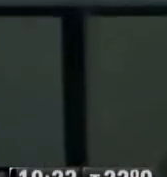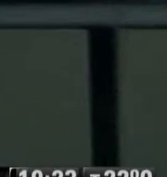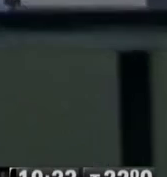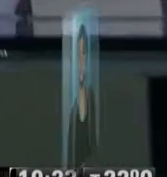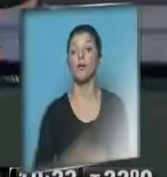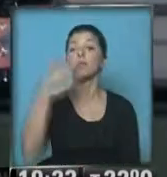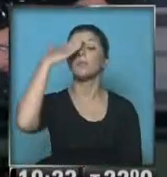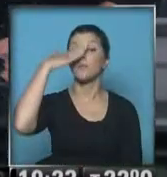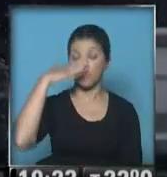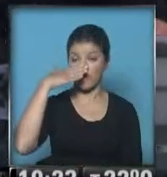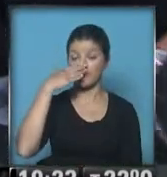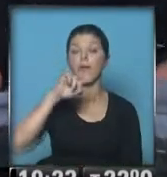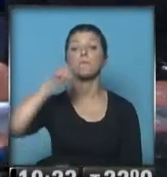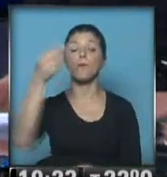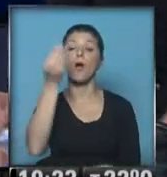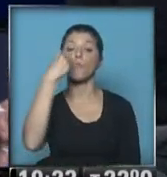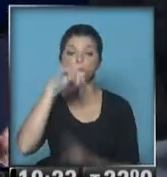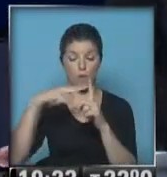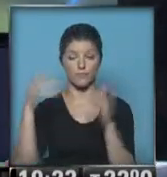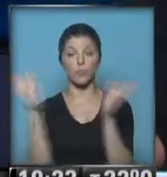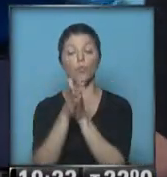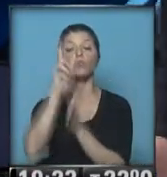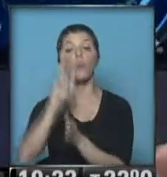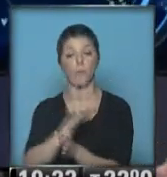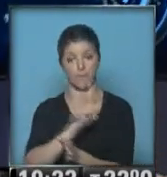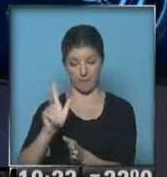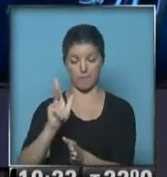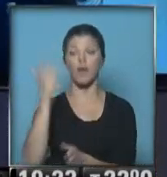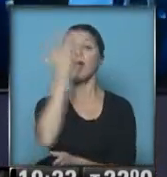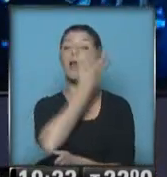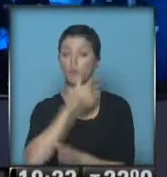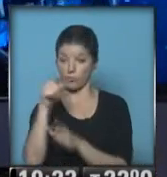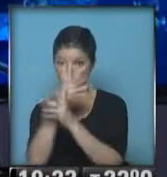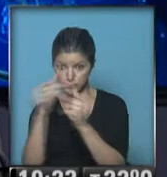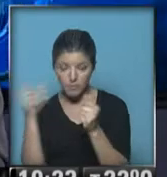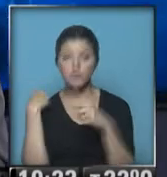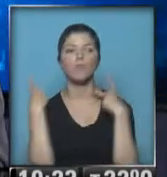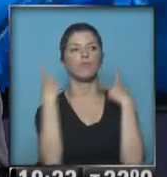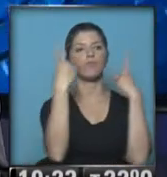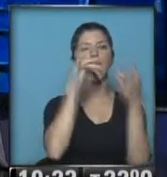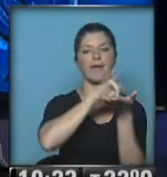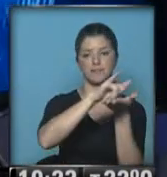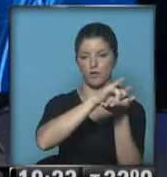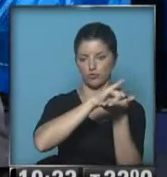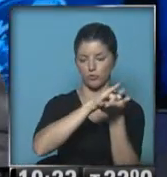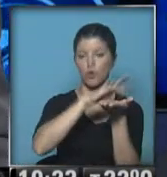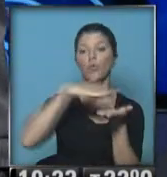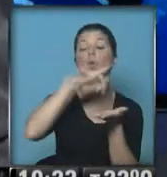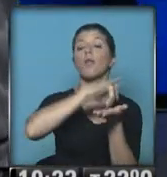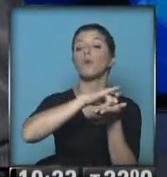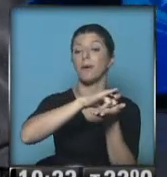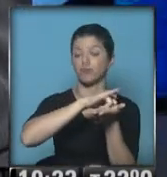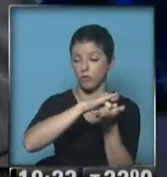Luego del almuerzo del día de mañana con el Papa Francisco, la presidenta Cristina Fernández partirá rumbo a los Estados Unidos, concretamente a la ciudad de Nueva York,